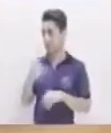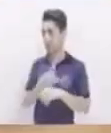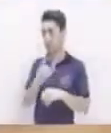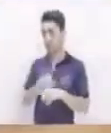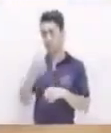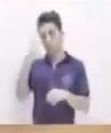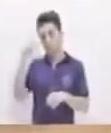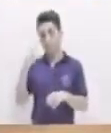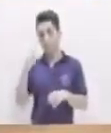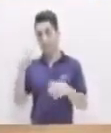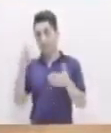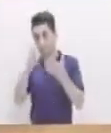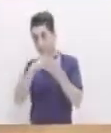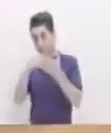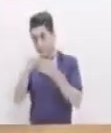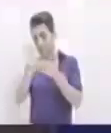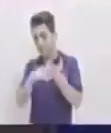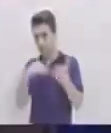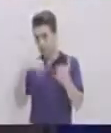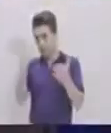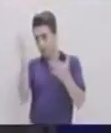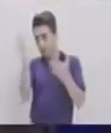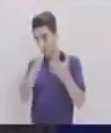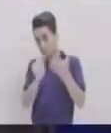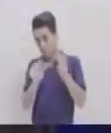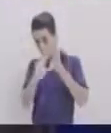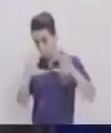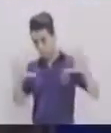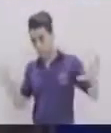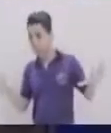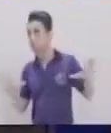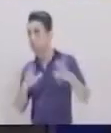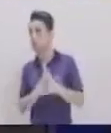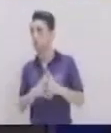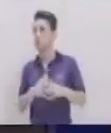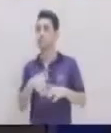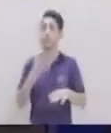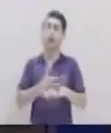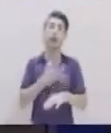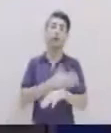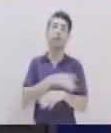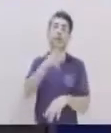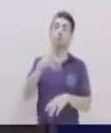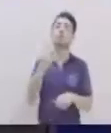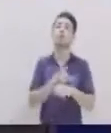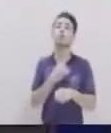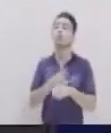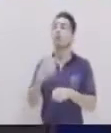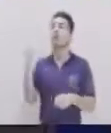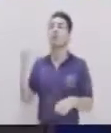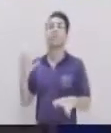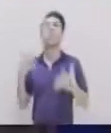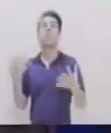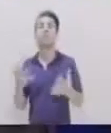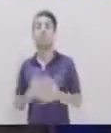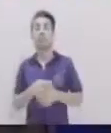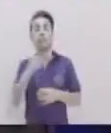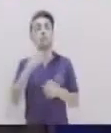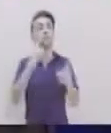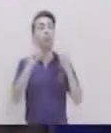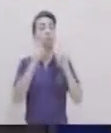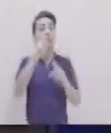poder pintar nuestra obra de arte. Recuerda siempre antes de utilizar este